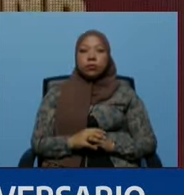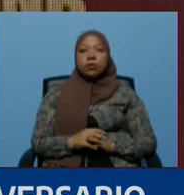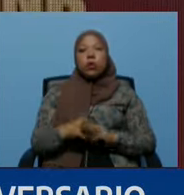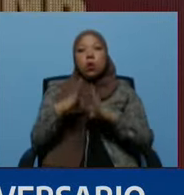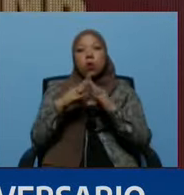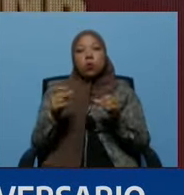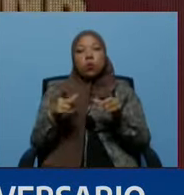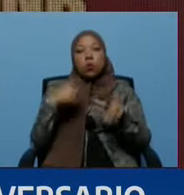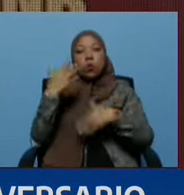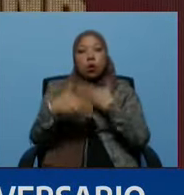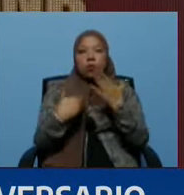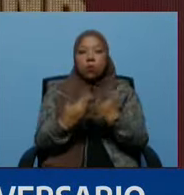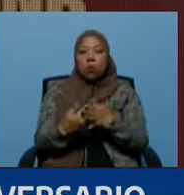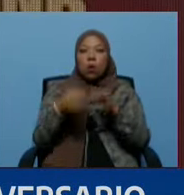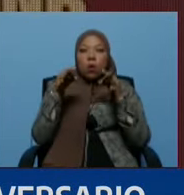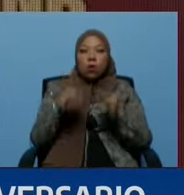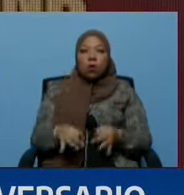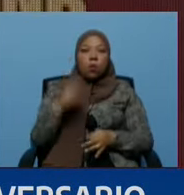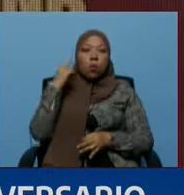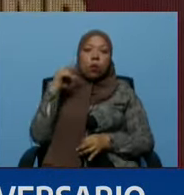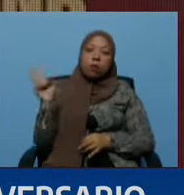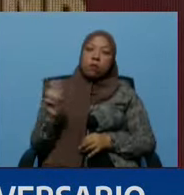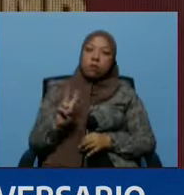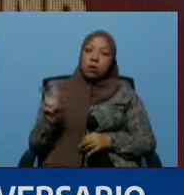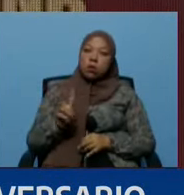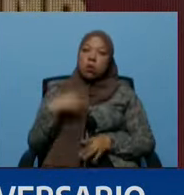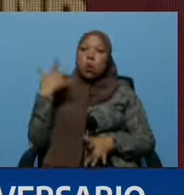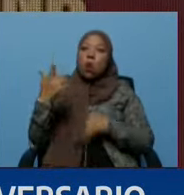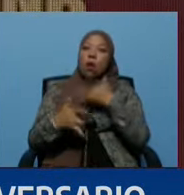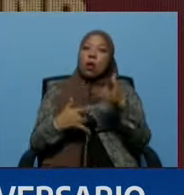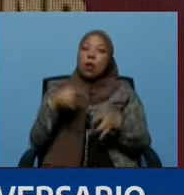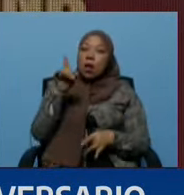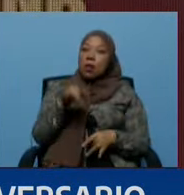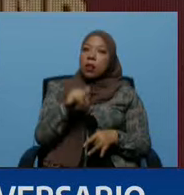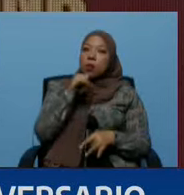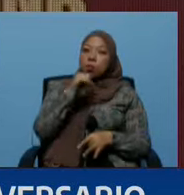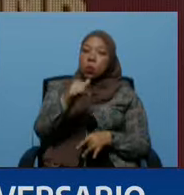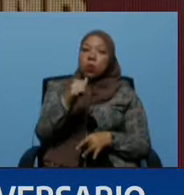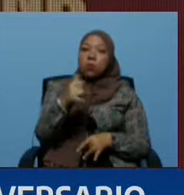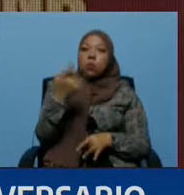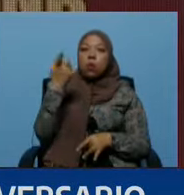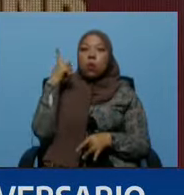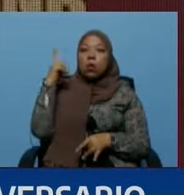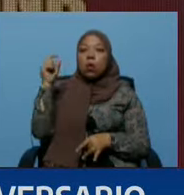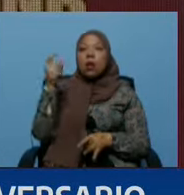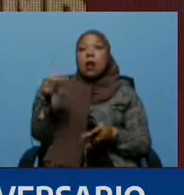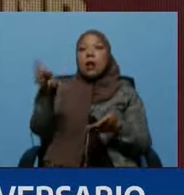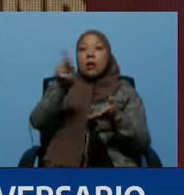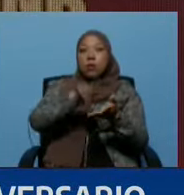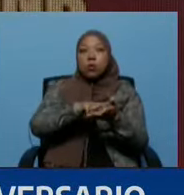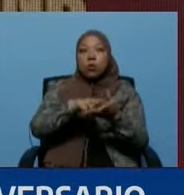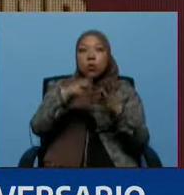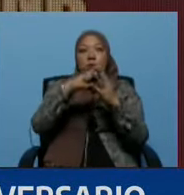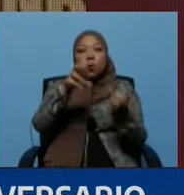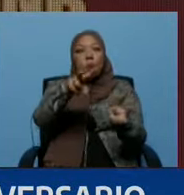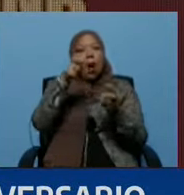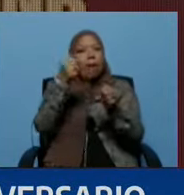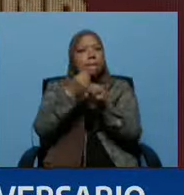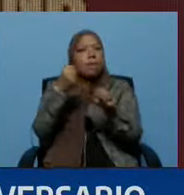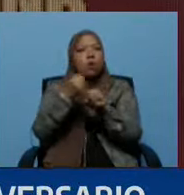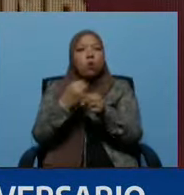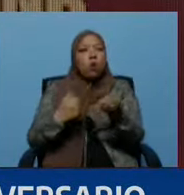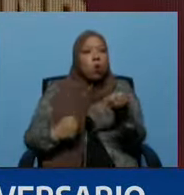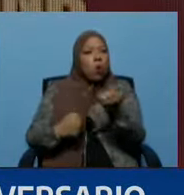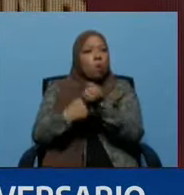como comandante en jefe de la Fuerza Armada Nacional Bolivariana, lo que tengo que decir es que voy a redoblar todo mi apoyo